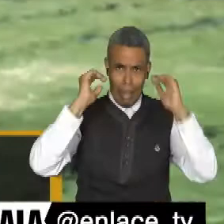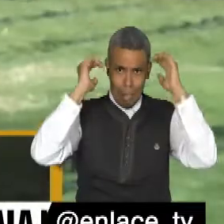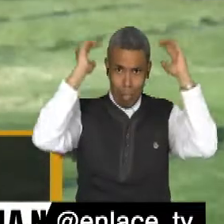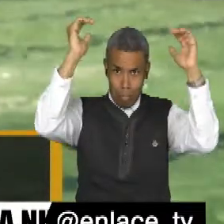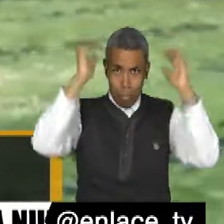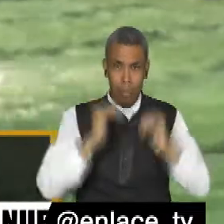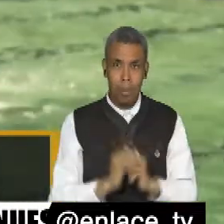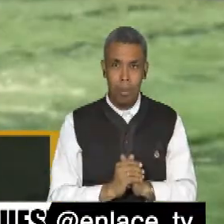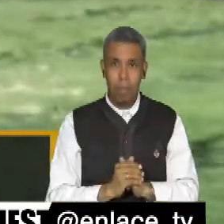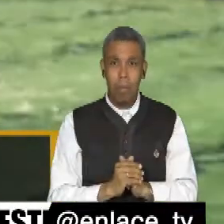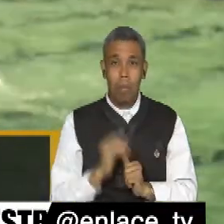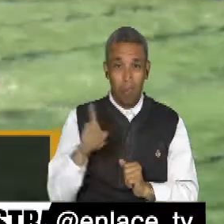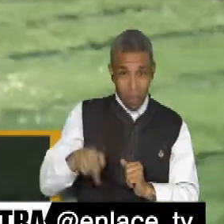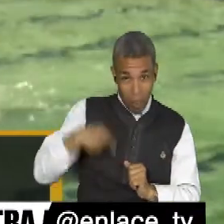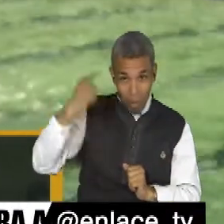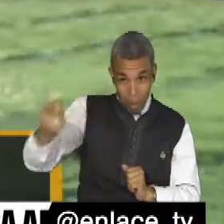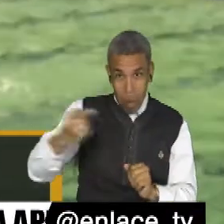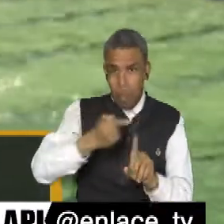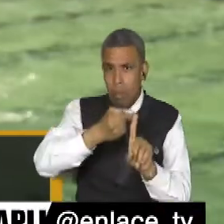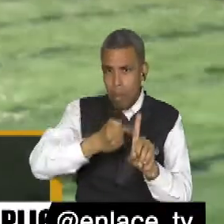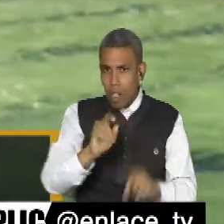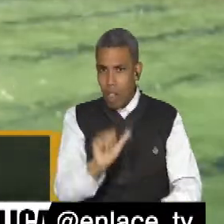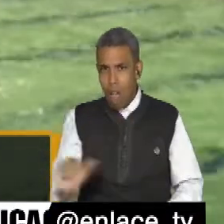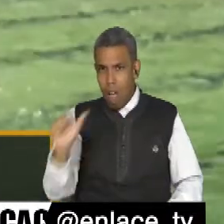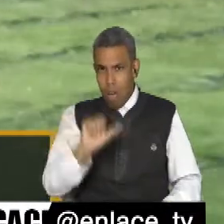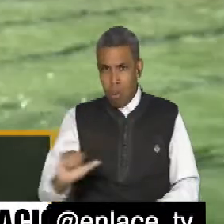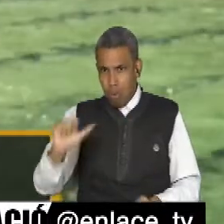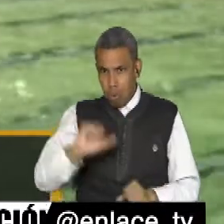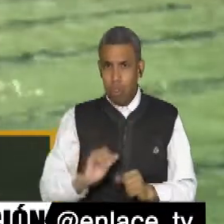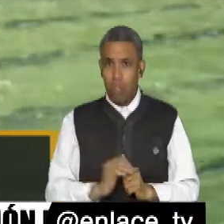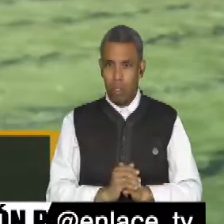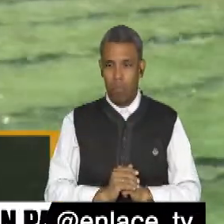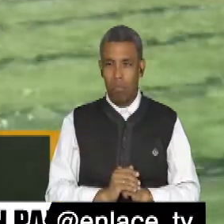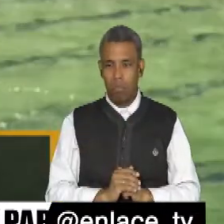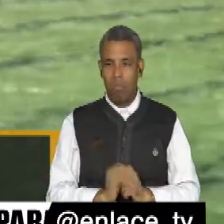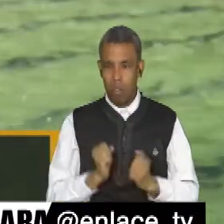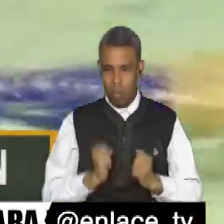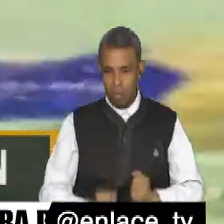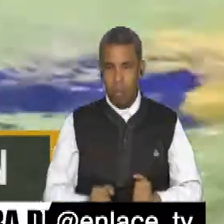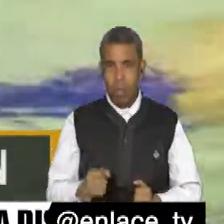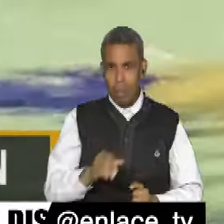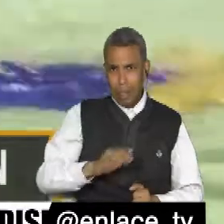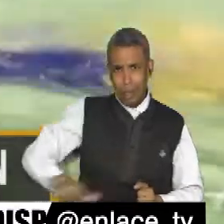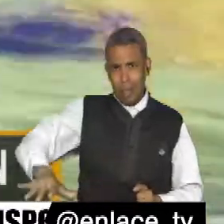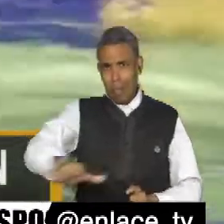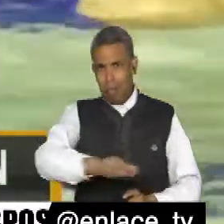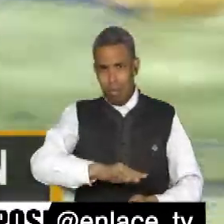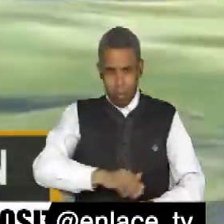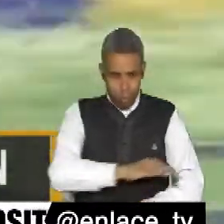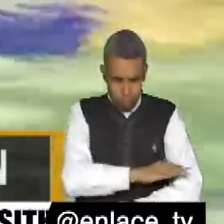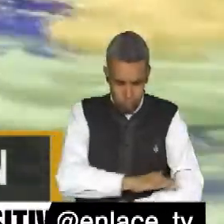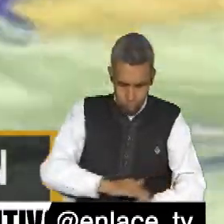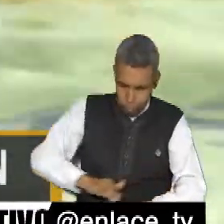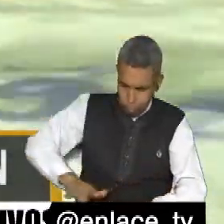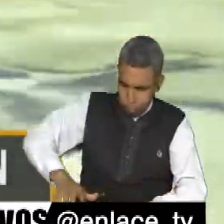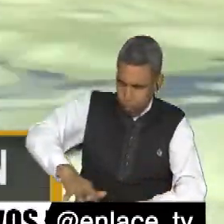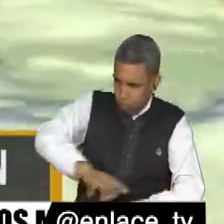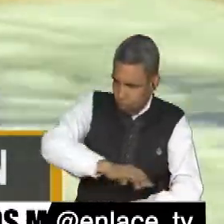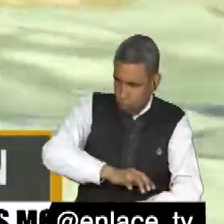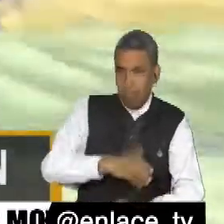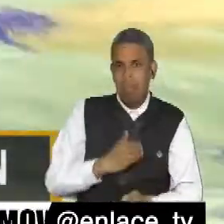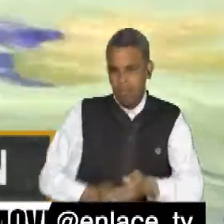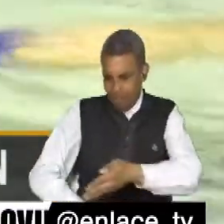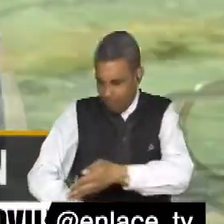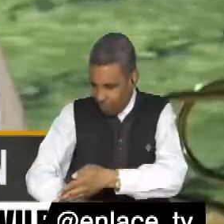en agosto 1 para Sabana, vamos a seguir entrenando bastante, con mucho esfuerzo. Uno con eso